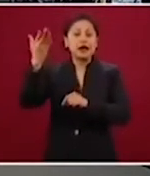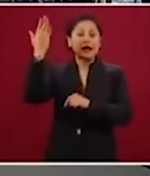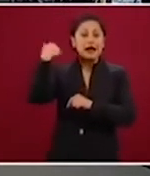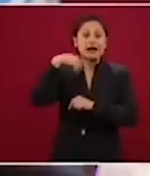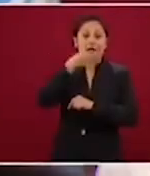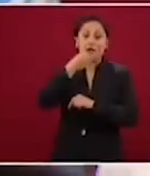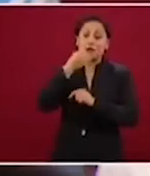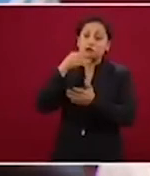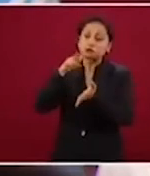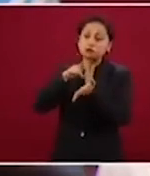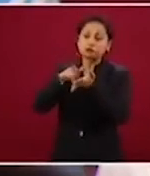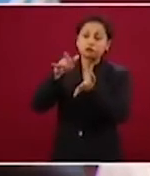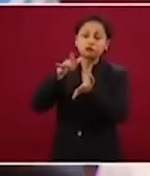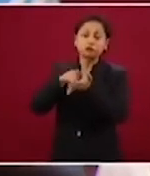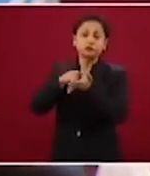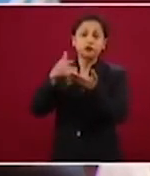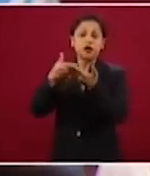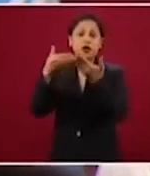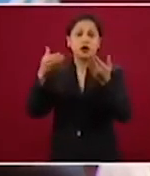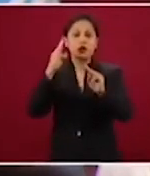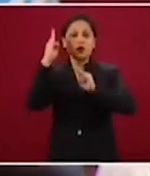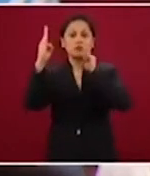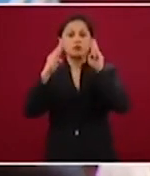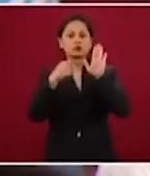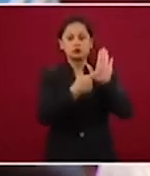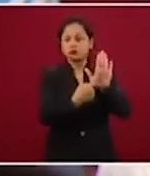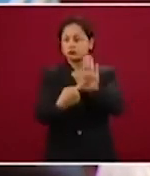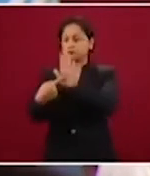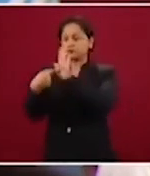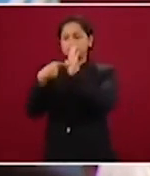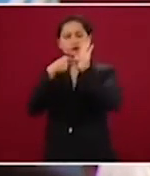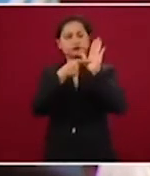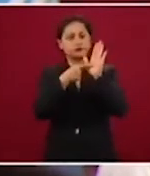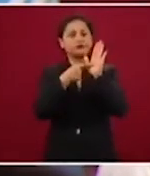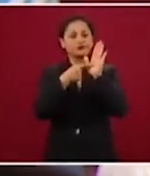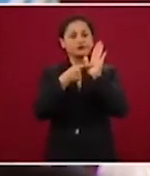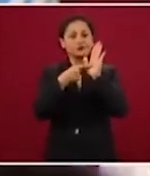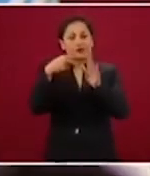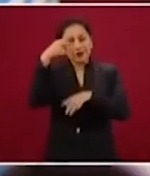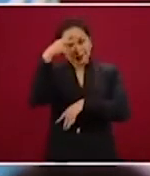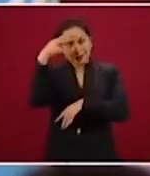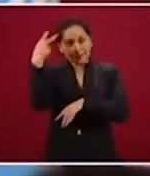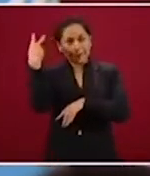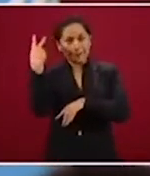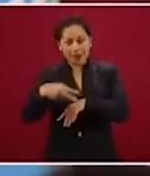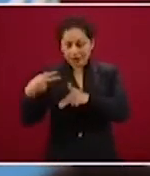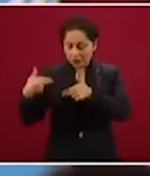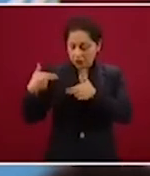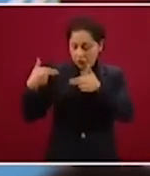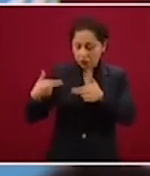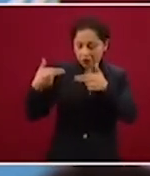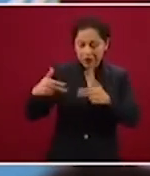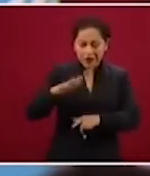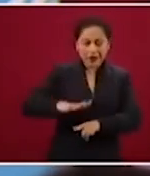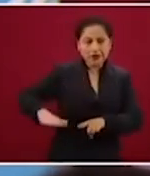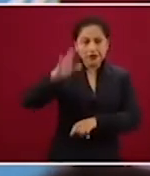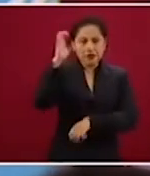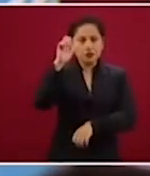da testimonio de la fuerza, de la riqueza y de la importancia del patrimonio cultural de vuestro